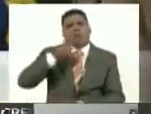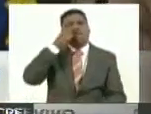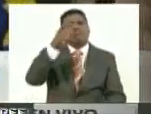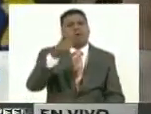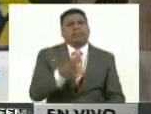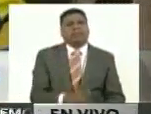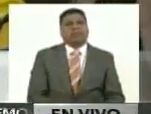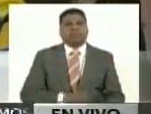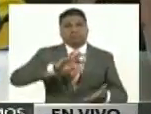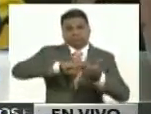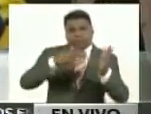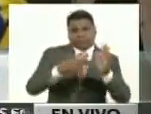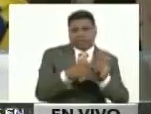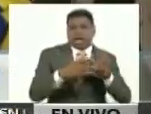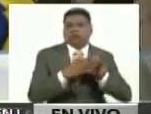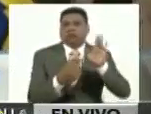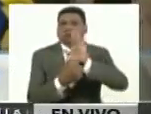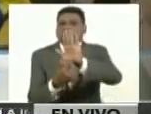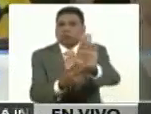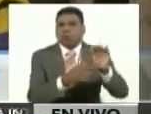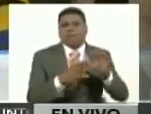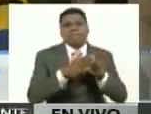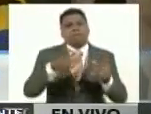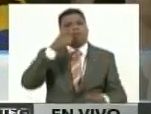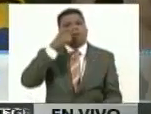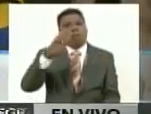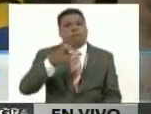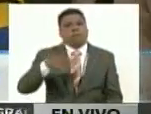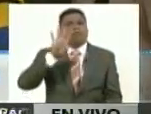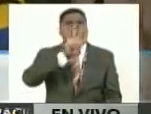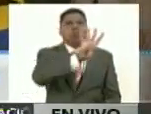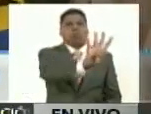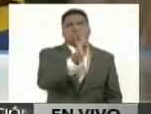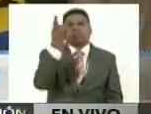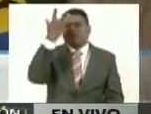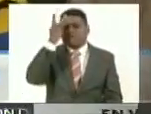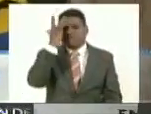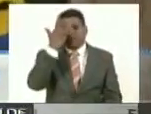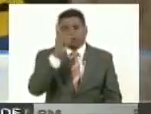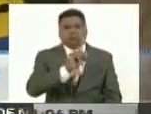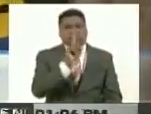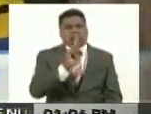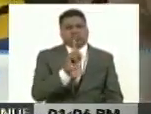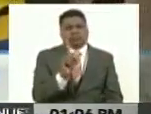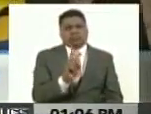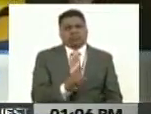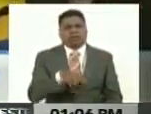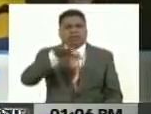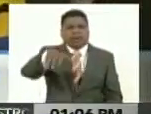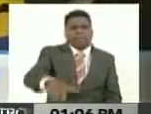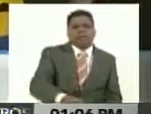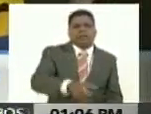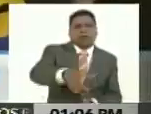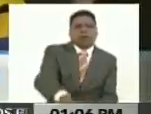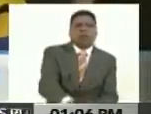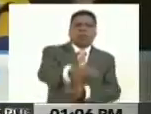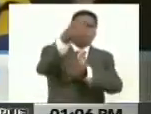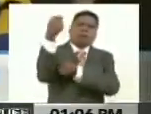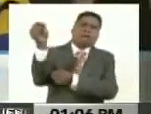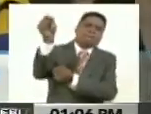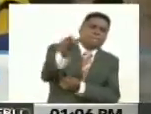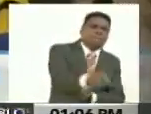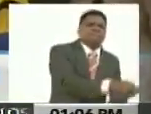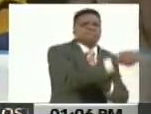Es decir, que la rebelión patriótica del 4 de febrero no fue más que recoger la bandera y el fusil de